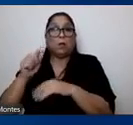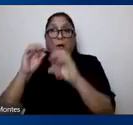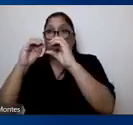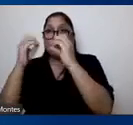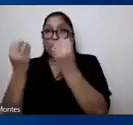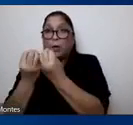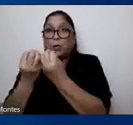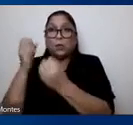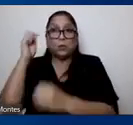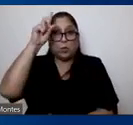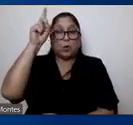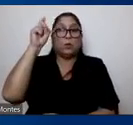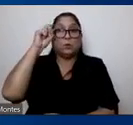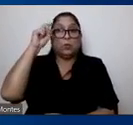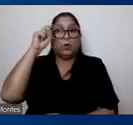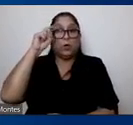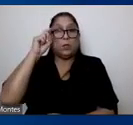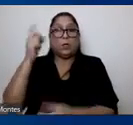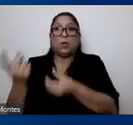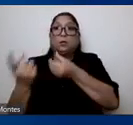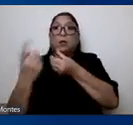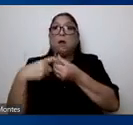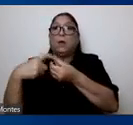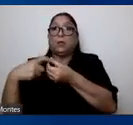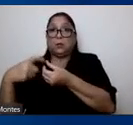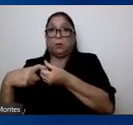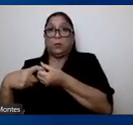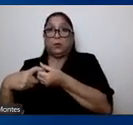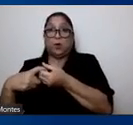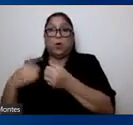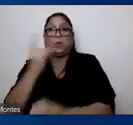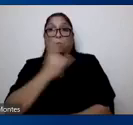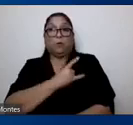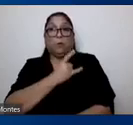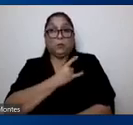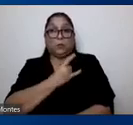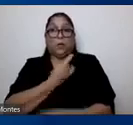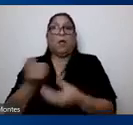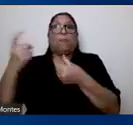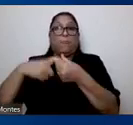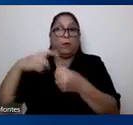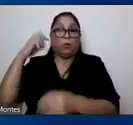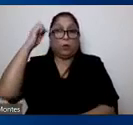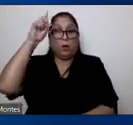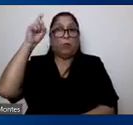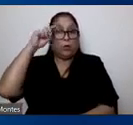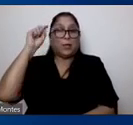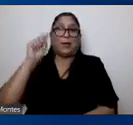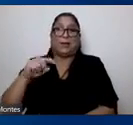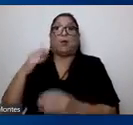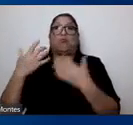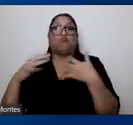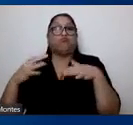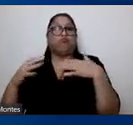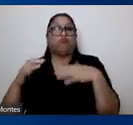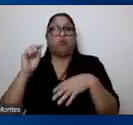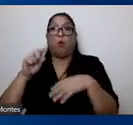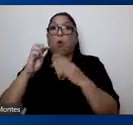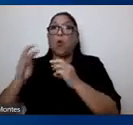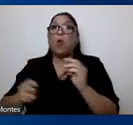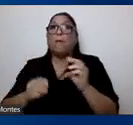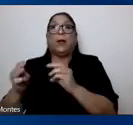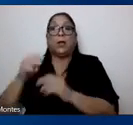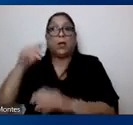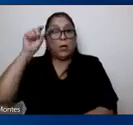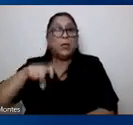organizaciones políticas y la participación universitaria en agrupaciones políticas era casi una forma